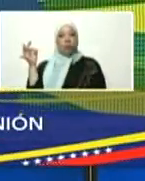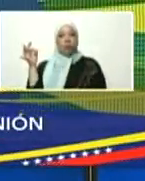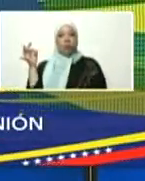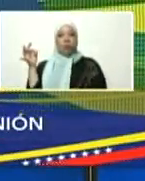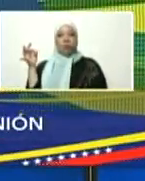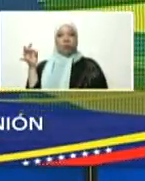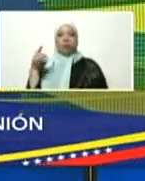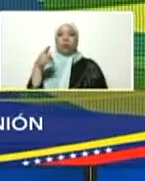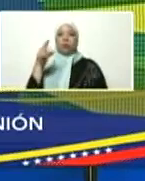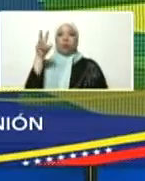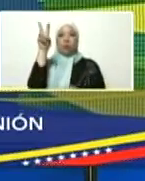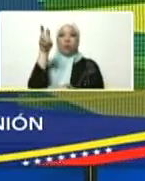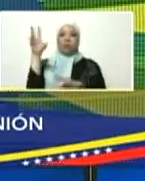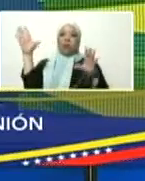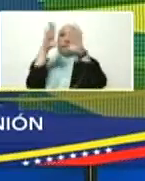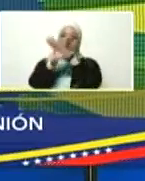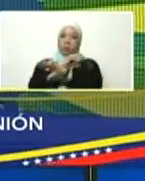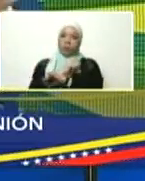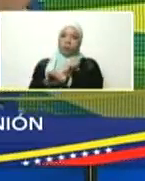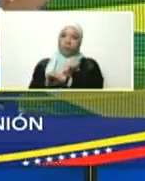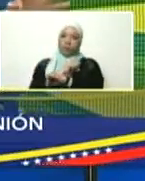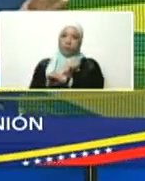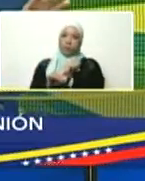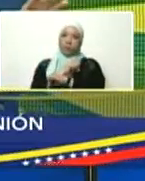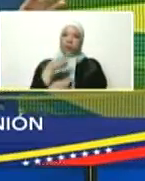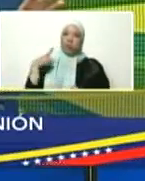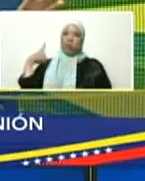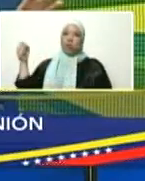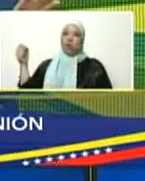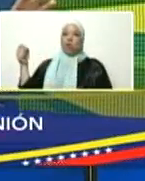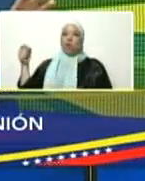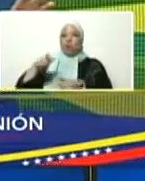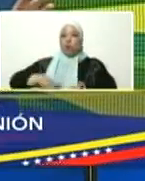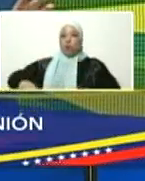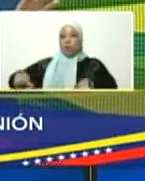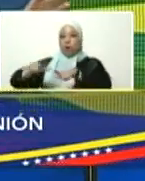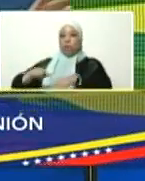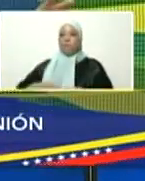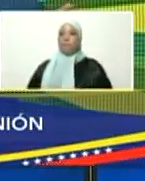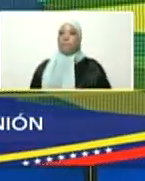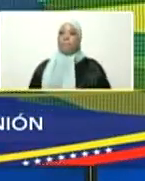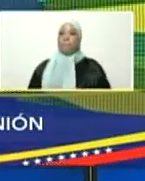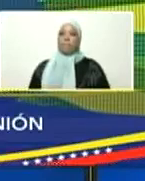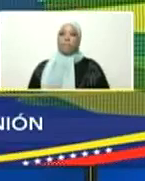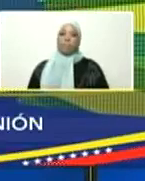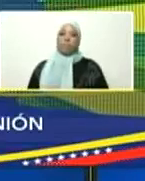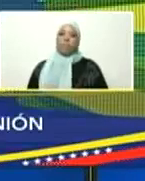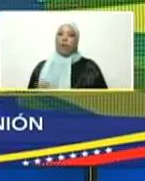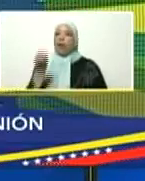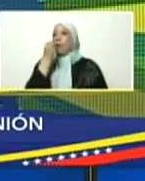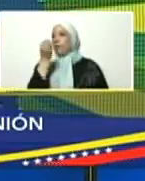fueron, era viernes en la noche, y se fueron a un local en el este de Caracas a